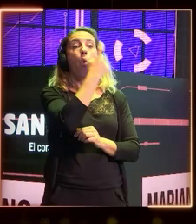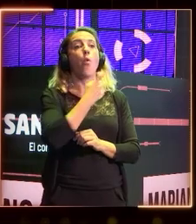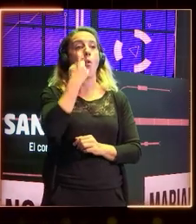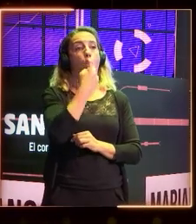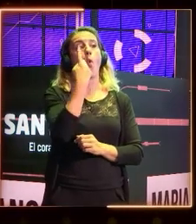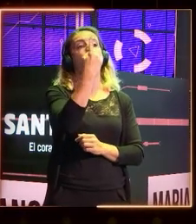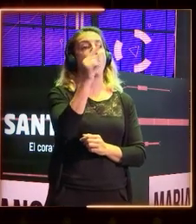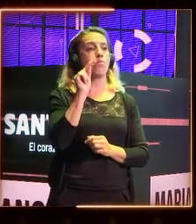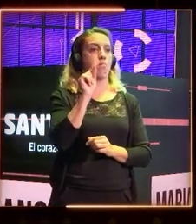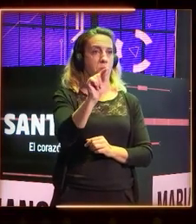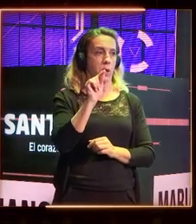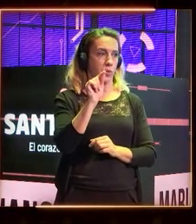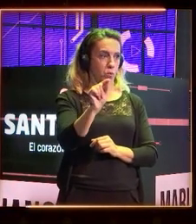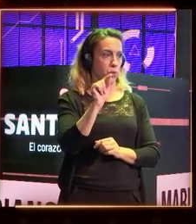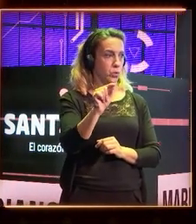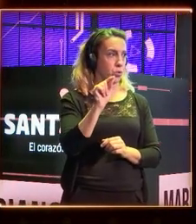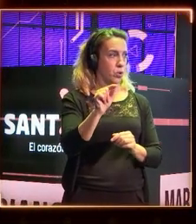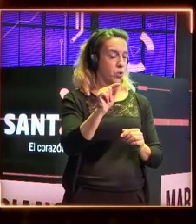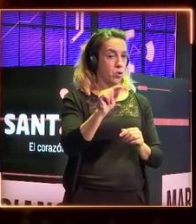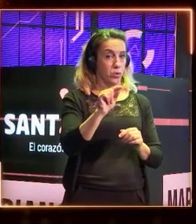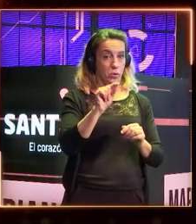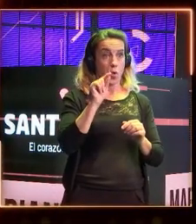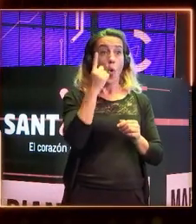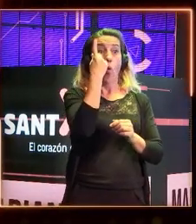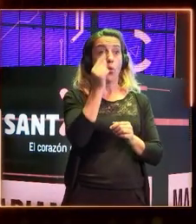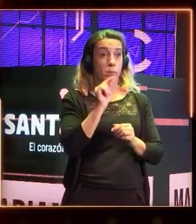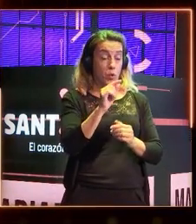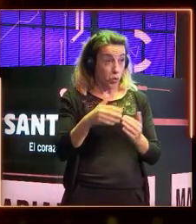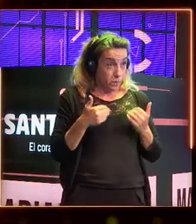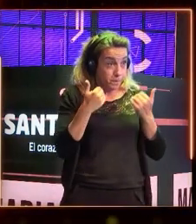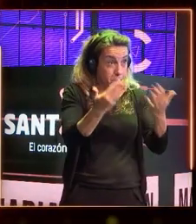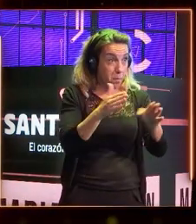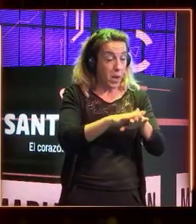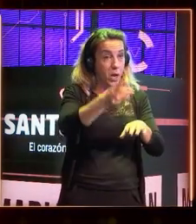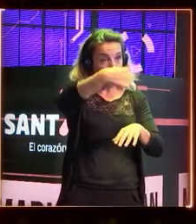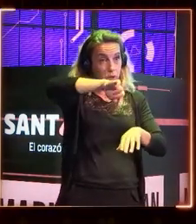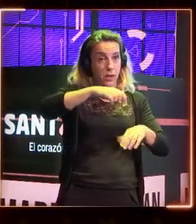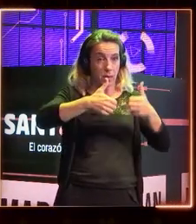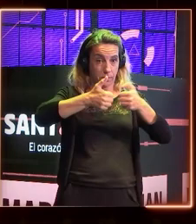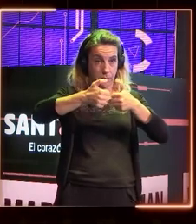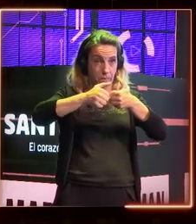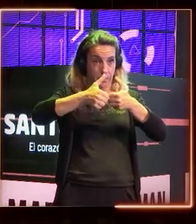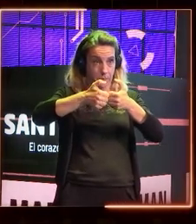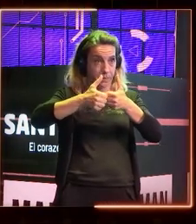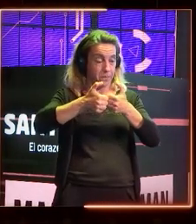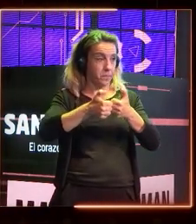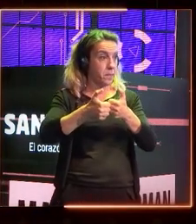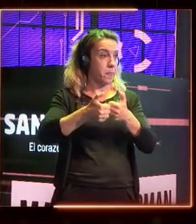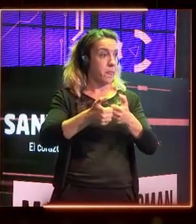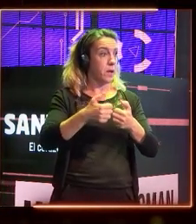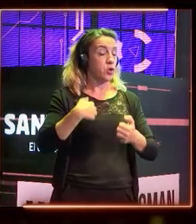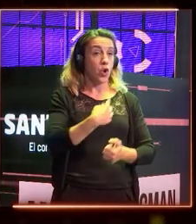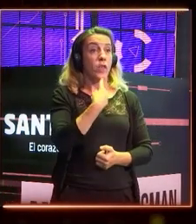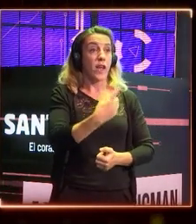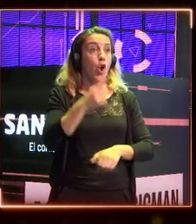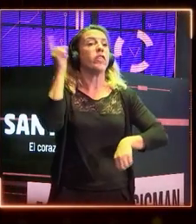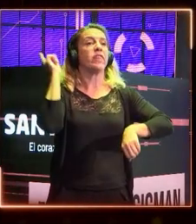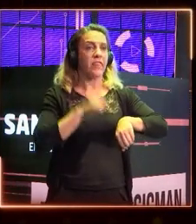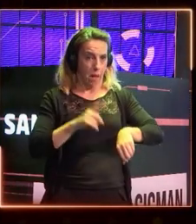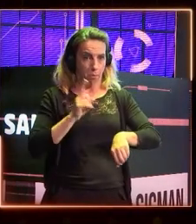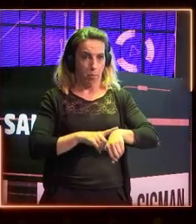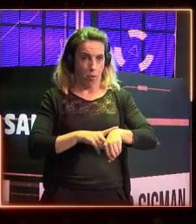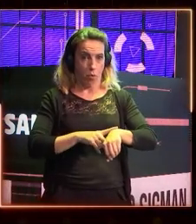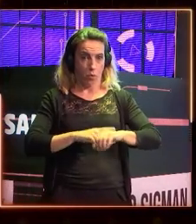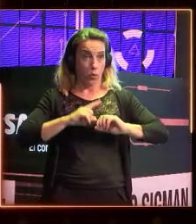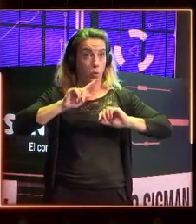un minuto del tiempo que yo tengo acá Se los voy a regalar para que ustedes hagan un pulso chino no empiecen todavía cuando yo diga tiempo ustedes van a